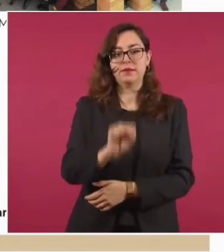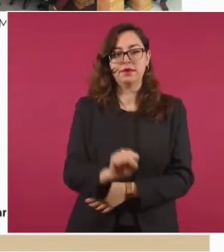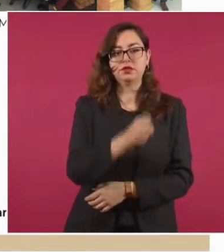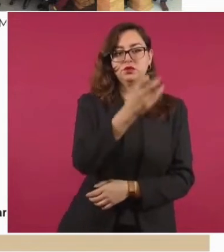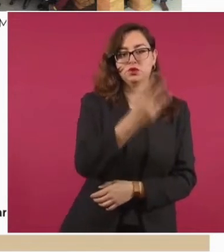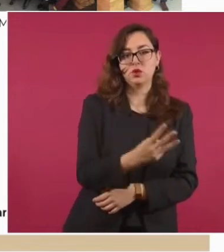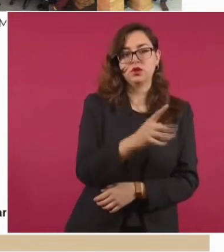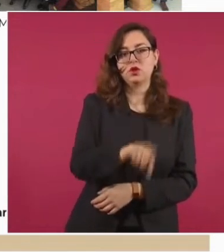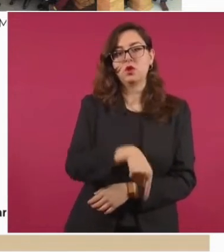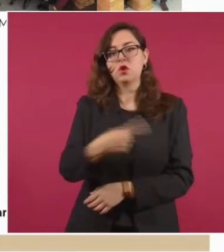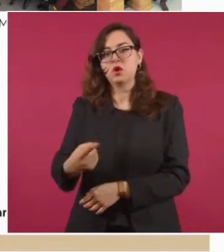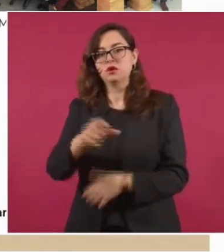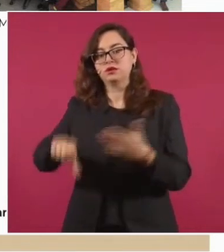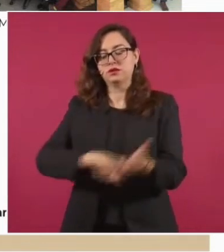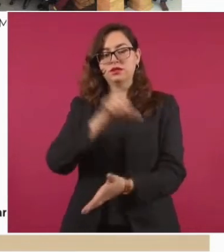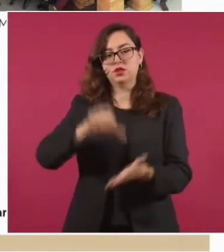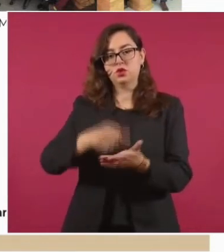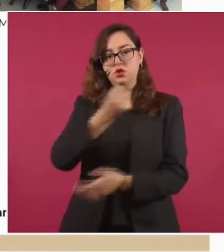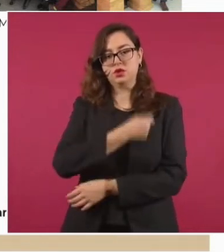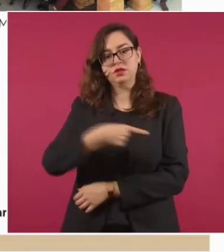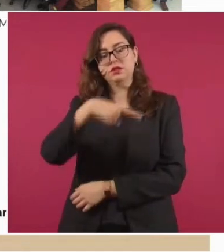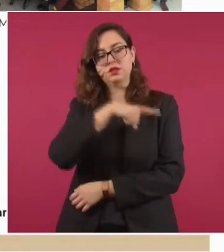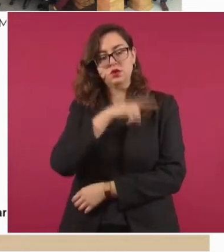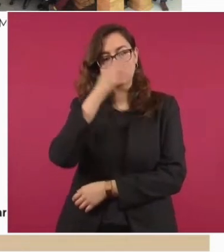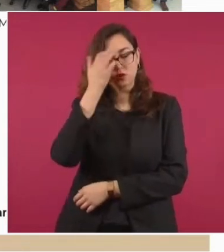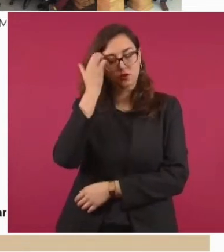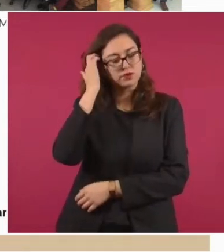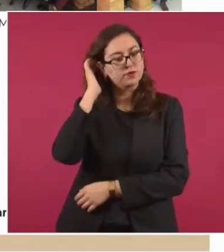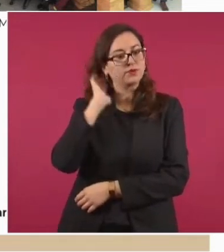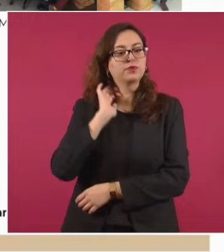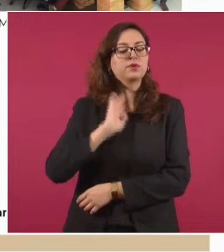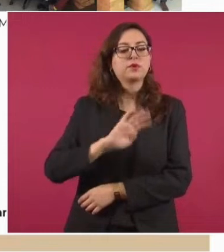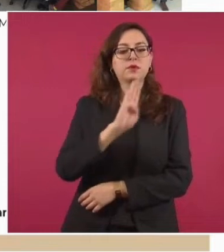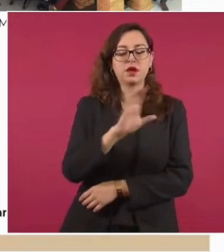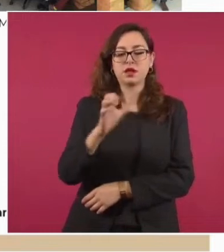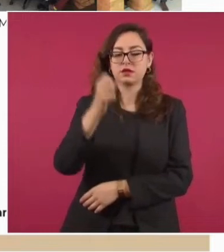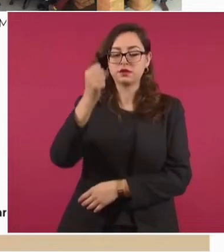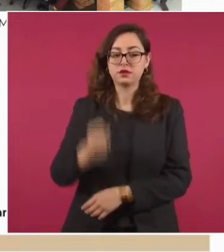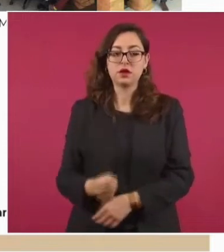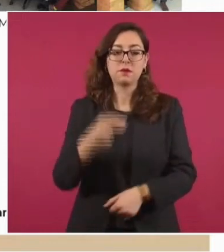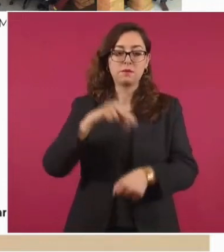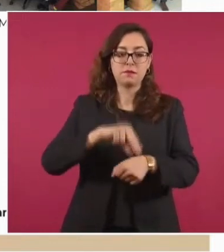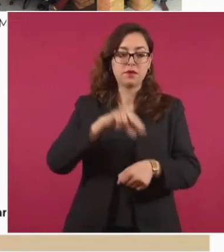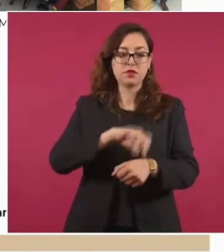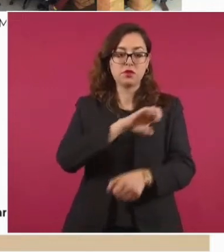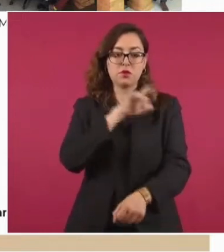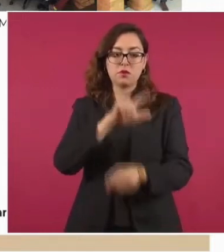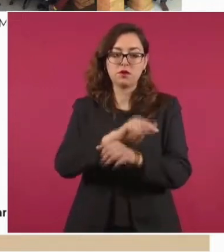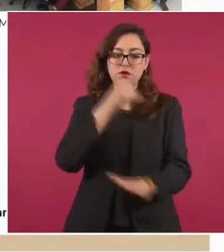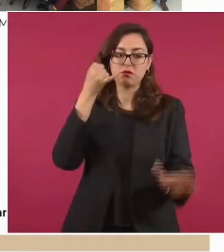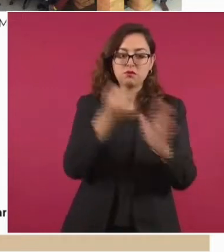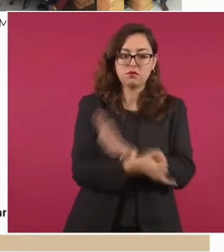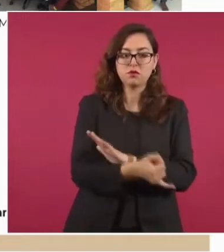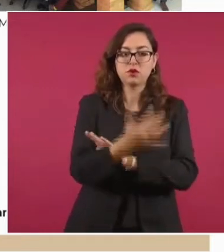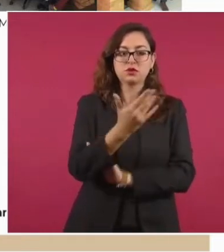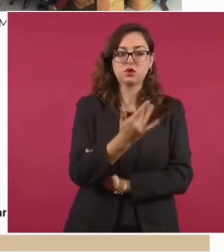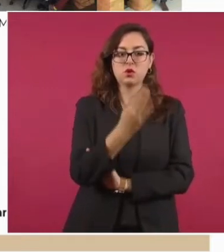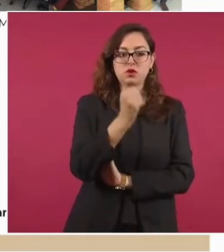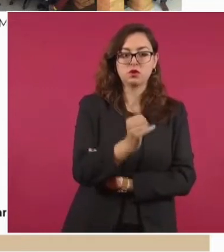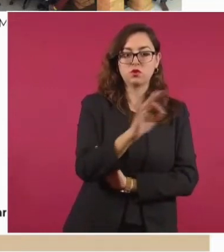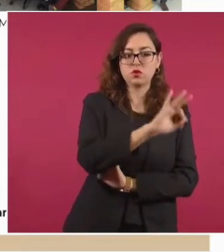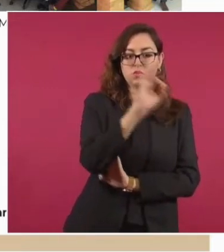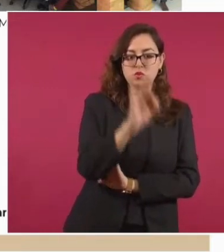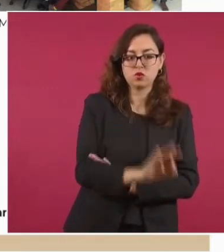La cobertura de médicos especialistas en Baja California Sur es del 59%, de médicos generales y personal de enfermería